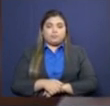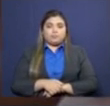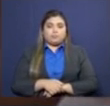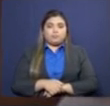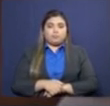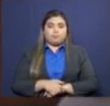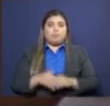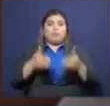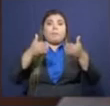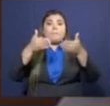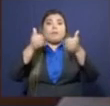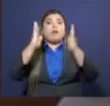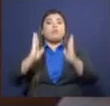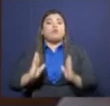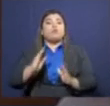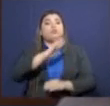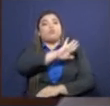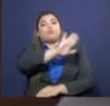Pueblo panameño,